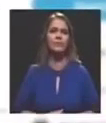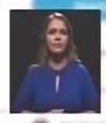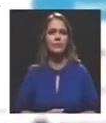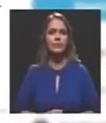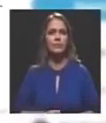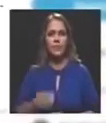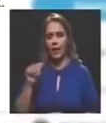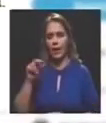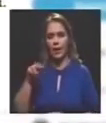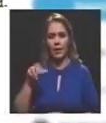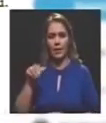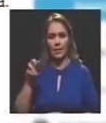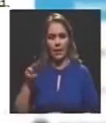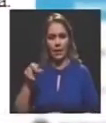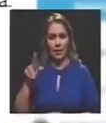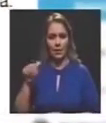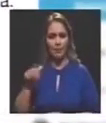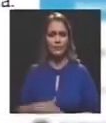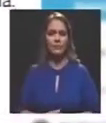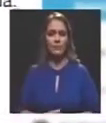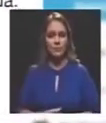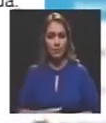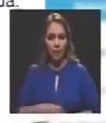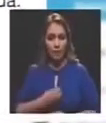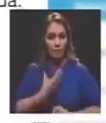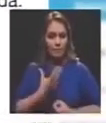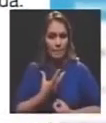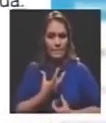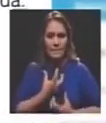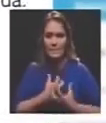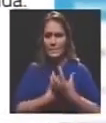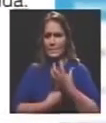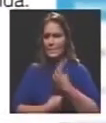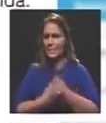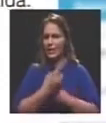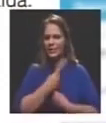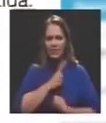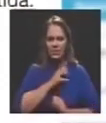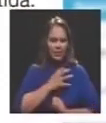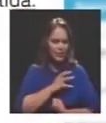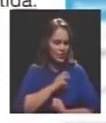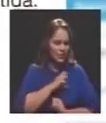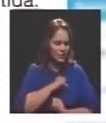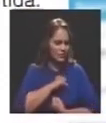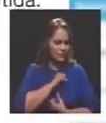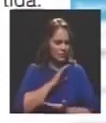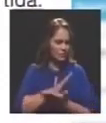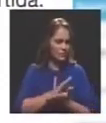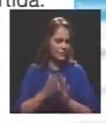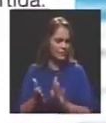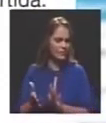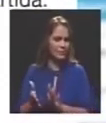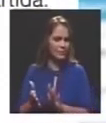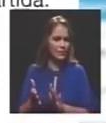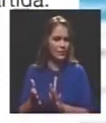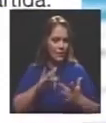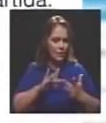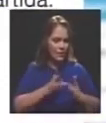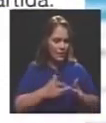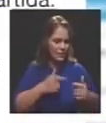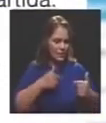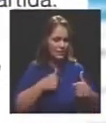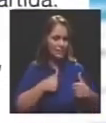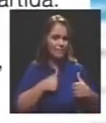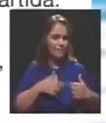Orozco, qué difícil encontrar las palabras para este momento. Qué tristeza tan grande tu partida. Dejaste una huella imborrable en